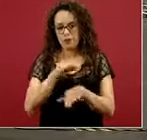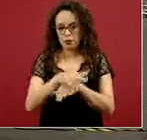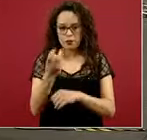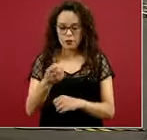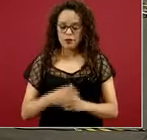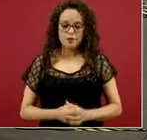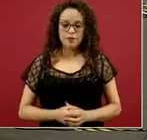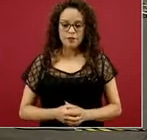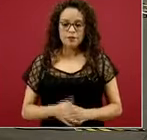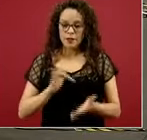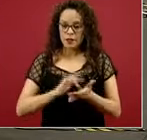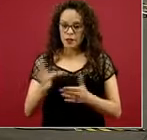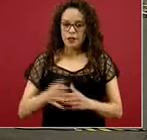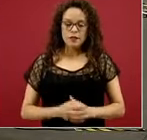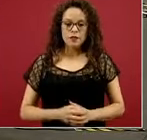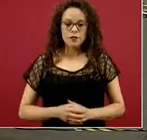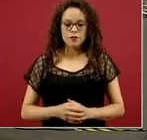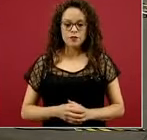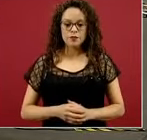Gracias.